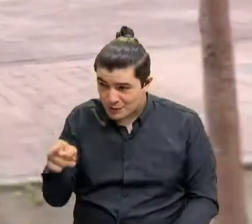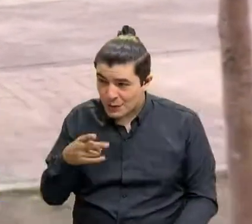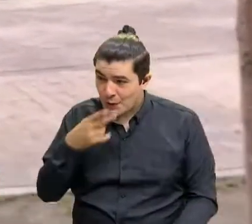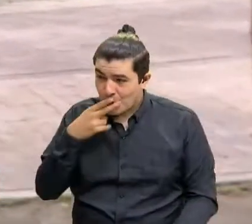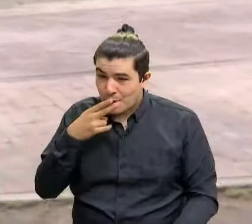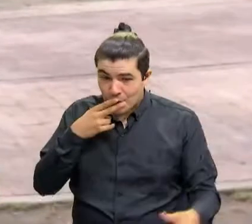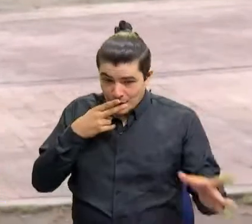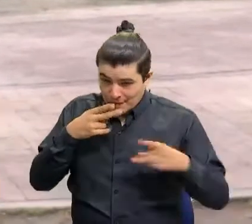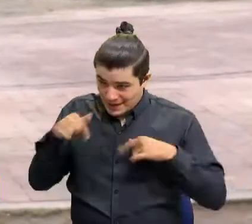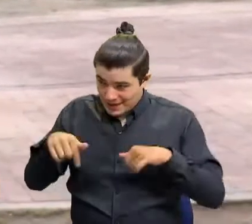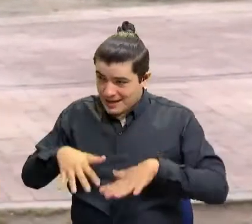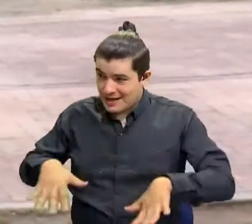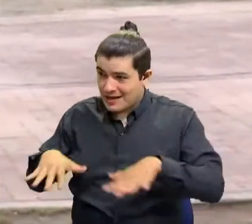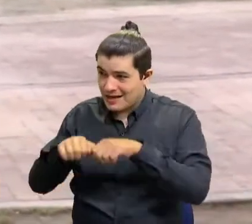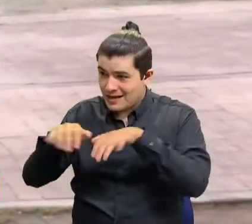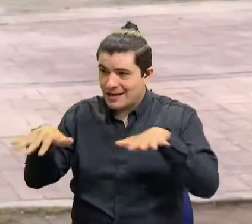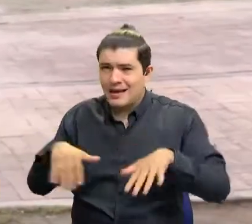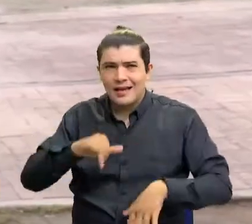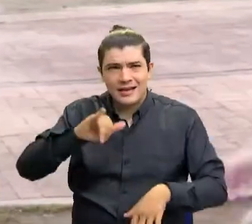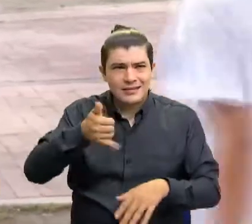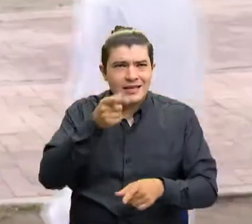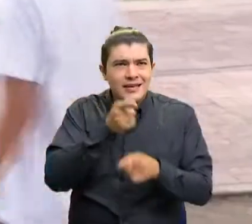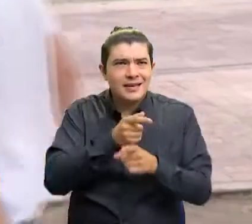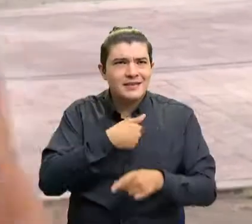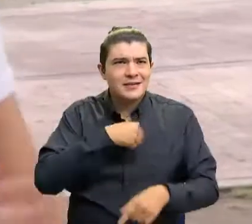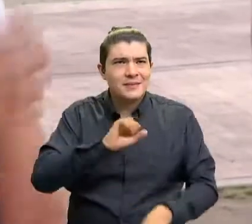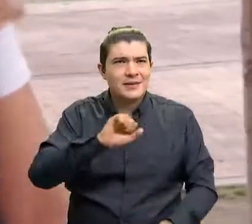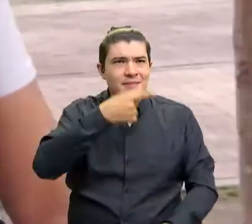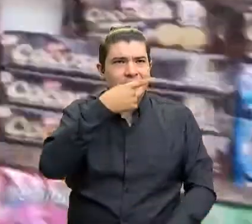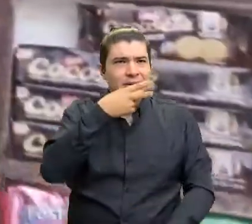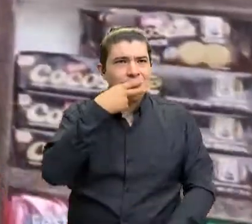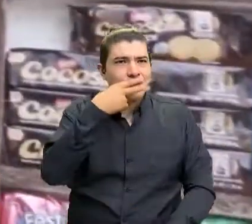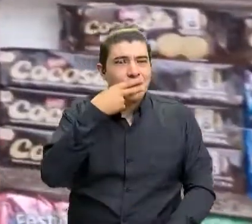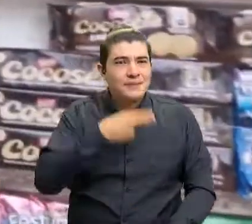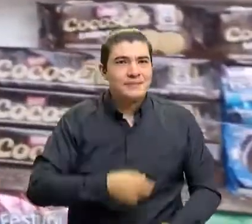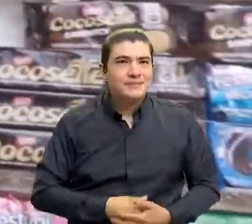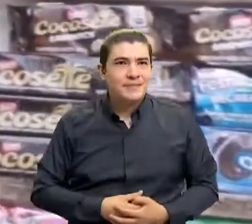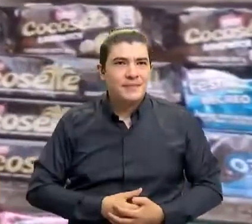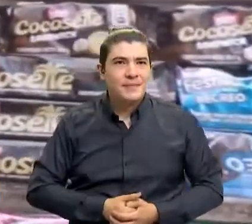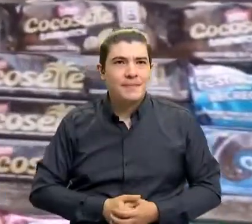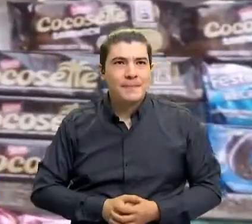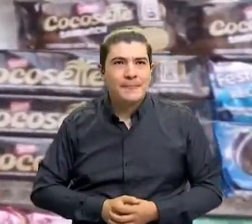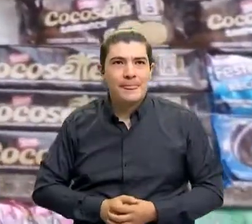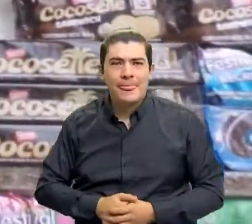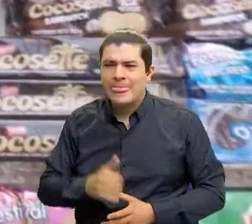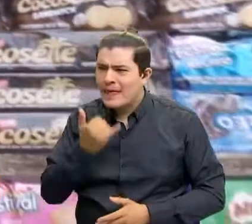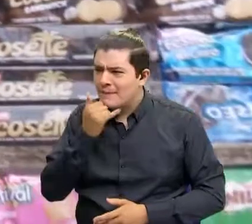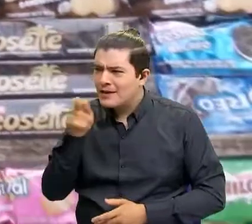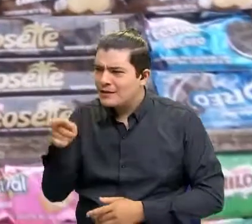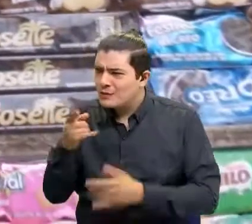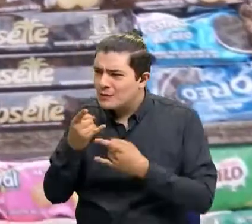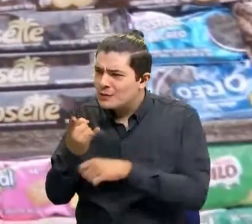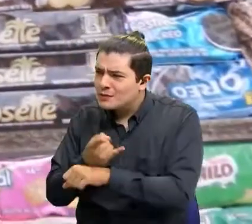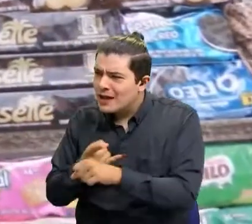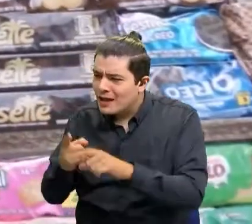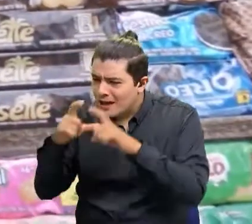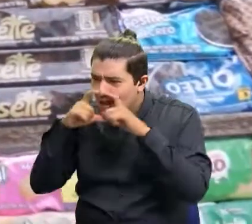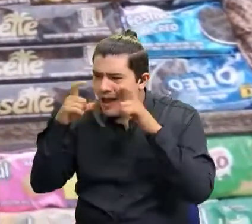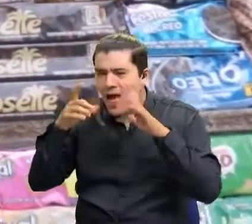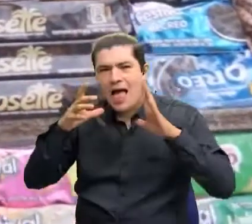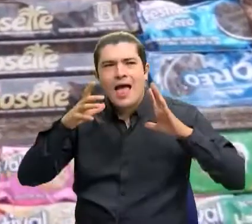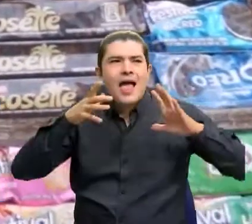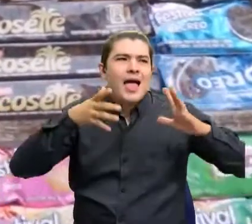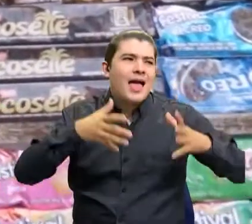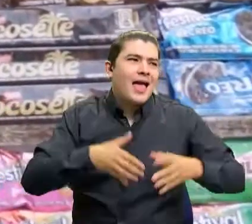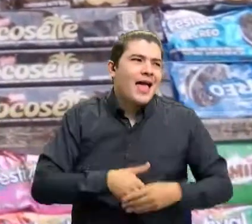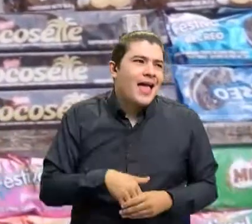necesitaría un lugar público soy claro pero me primero me como el cigarrillo pasa con el uso del tapado no